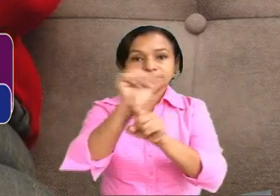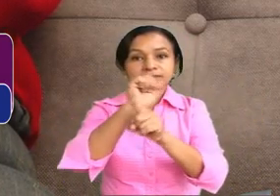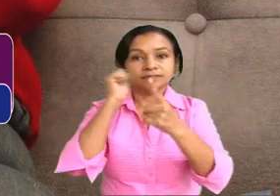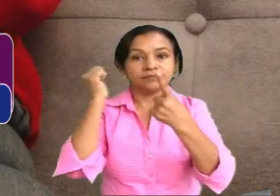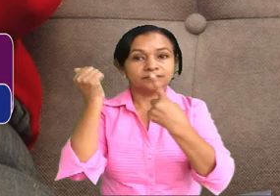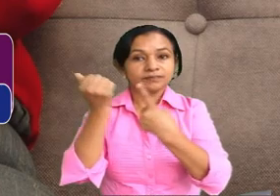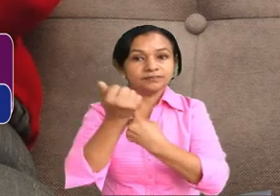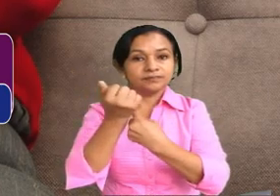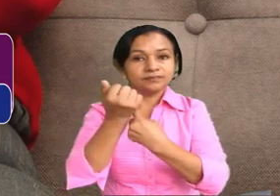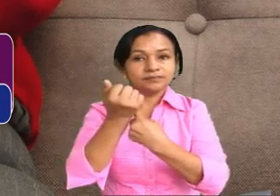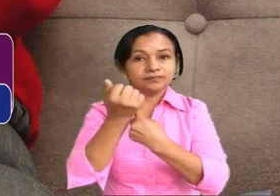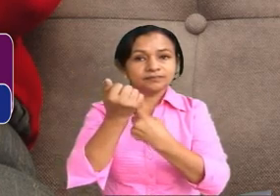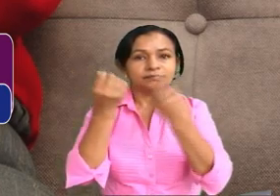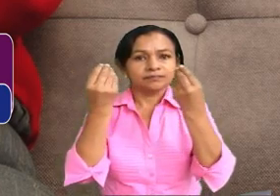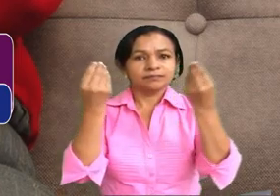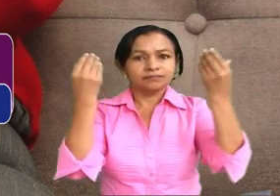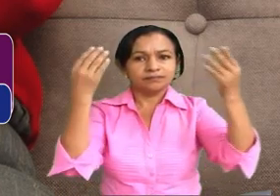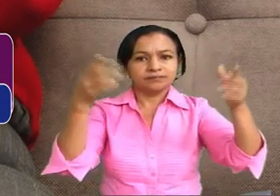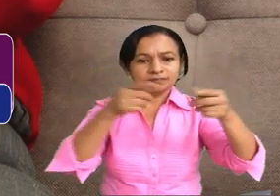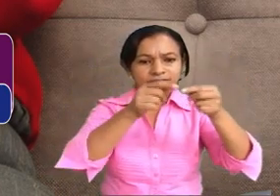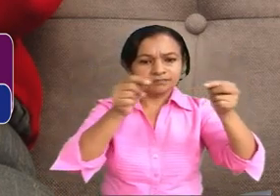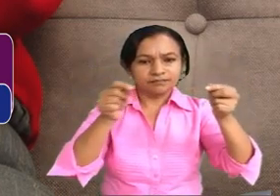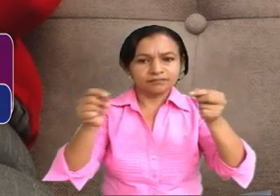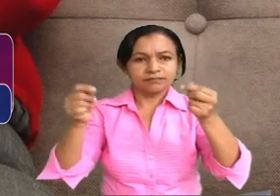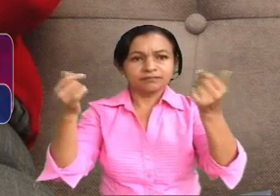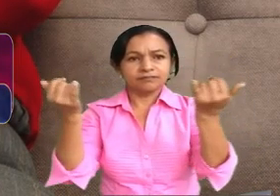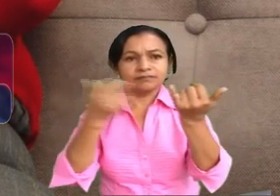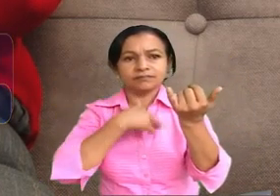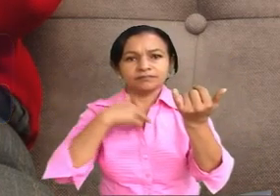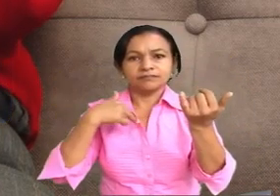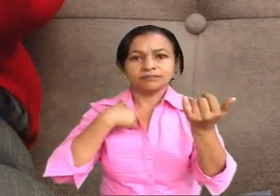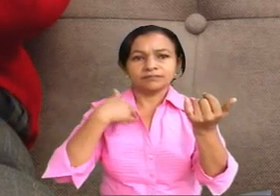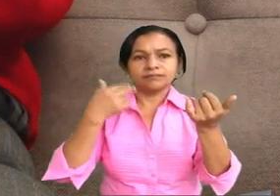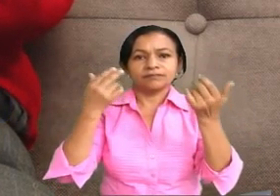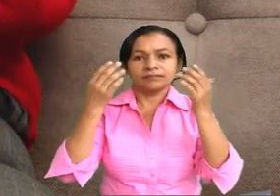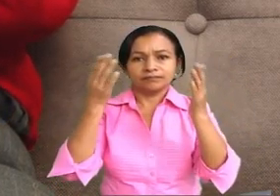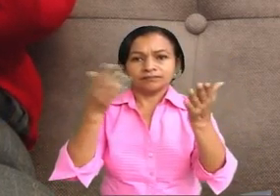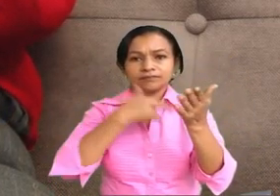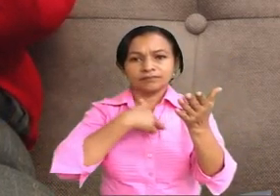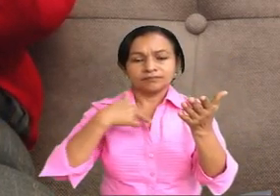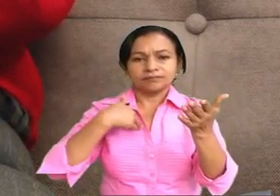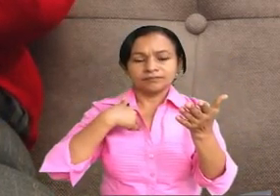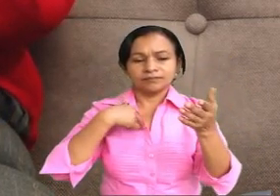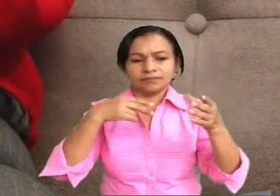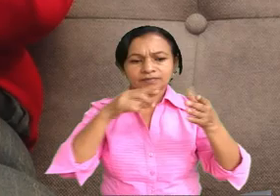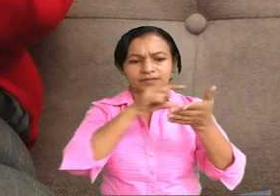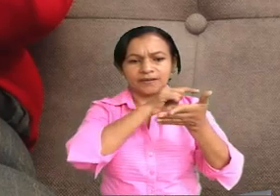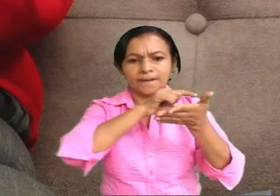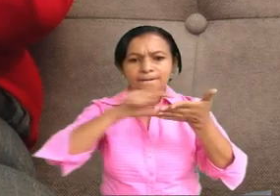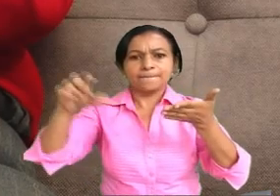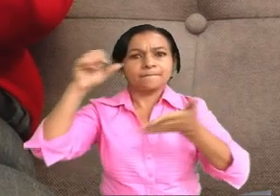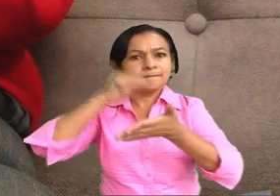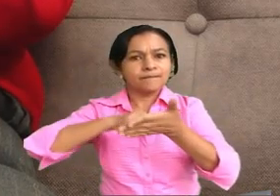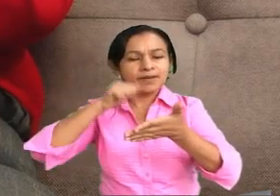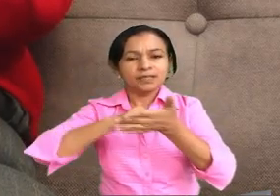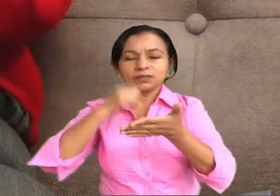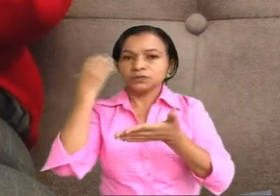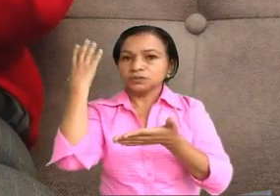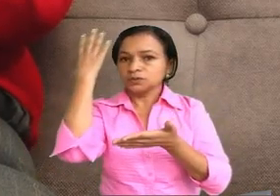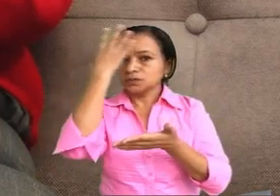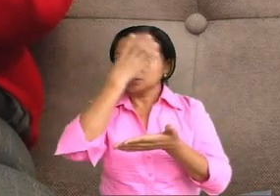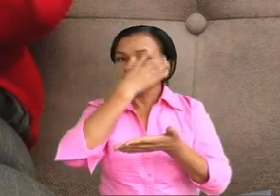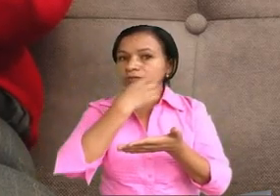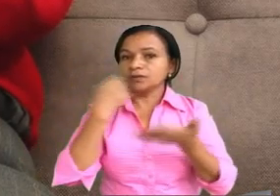trajeron muchos manualidades, creatividad de la costa Caribe hecha en madera. O sea, son cosas muy lindas,